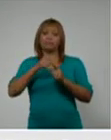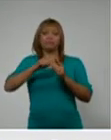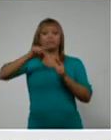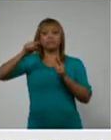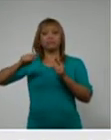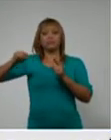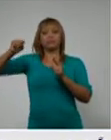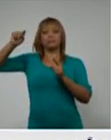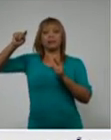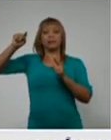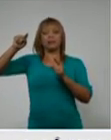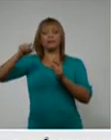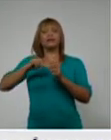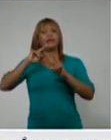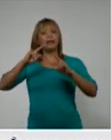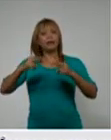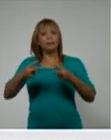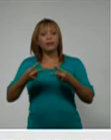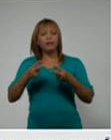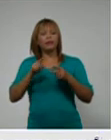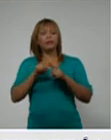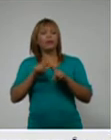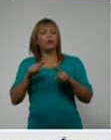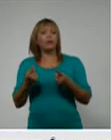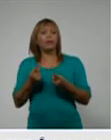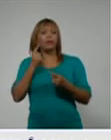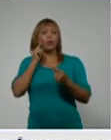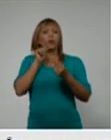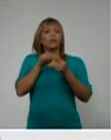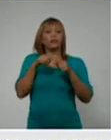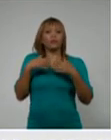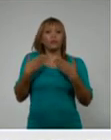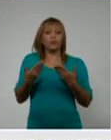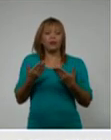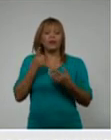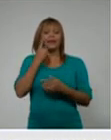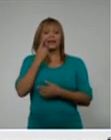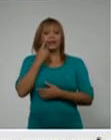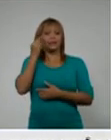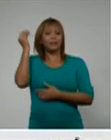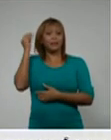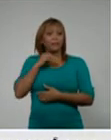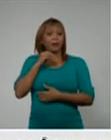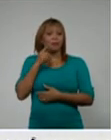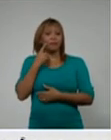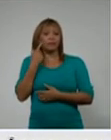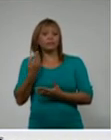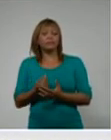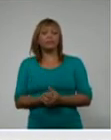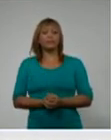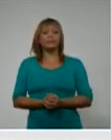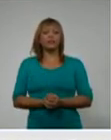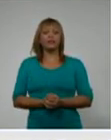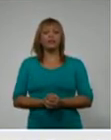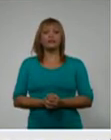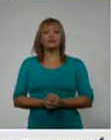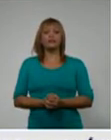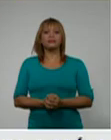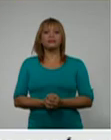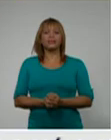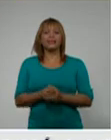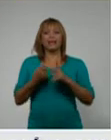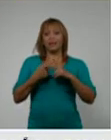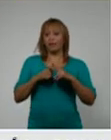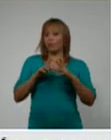y lo pongo con el objetivo de que nos demos cuenta de que, lejos de resolver el